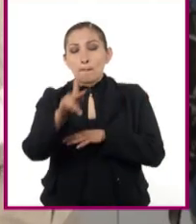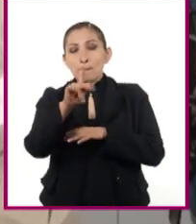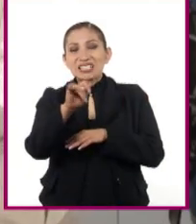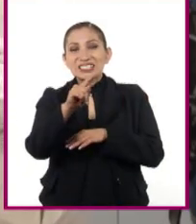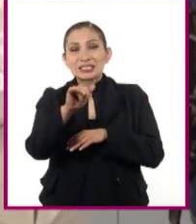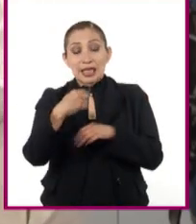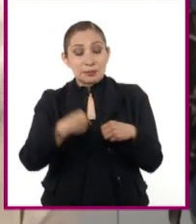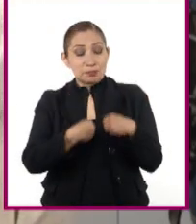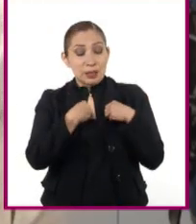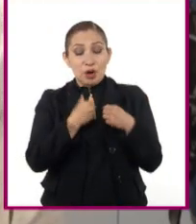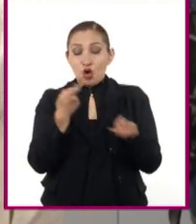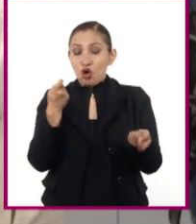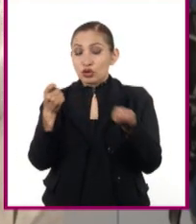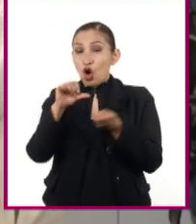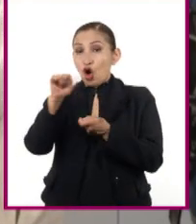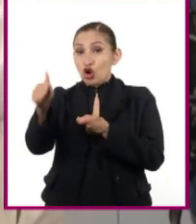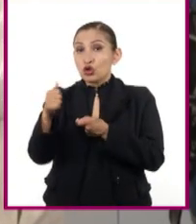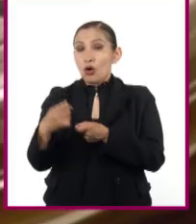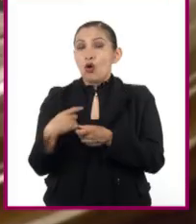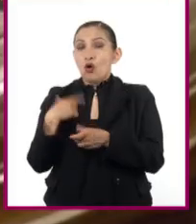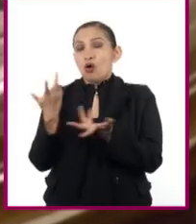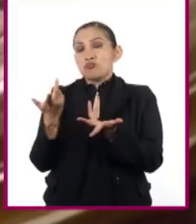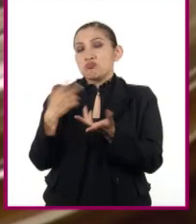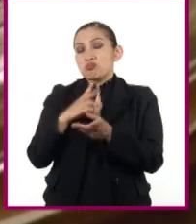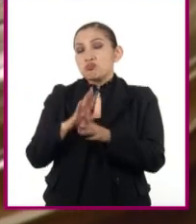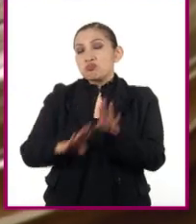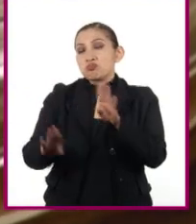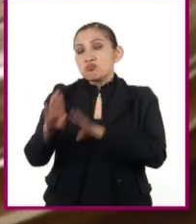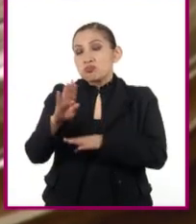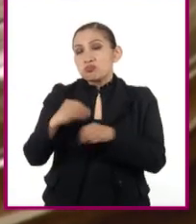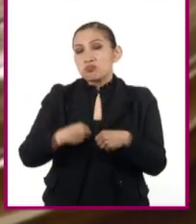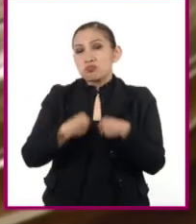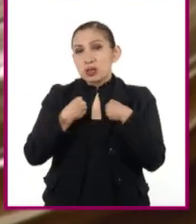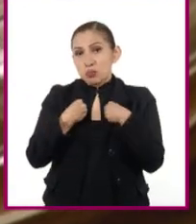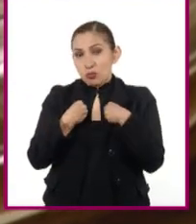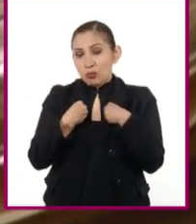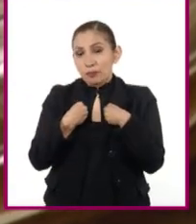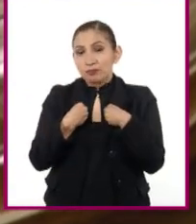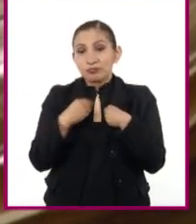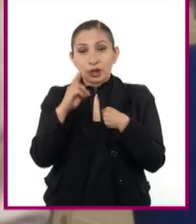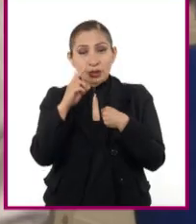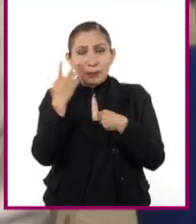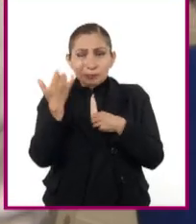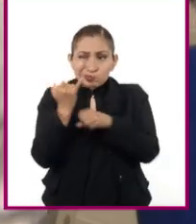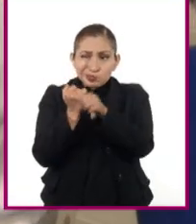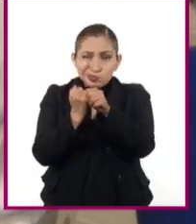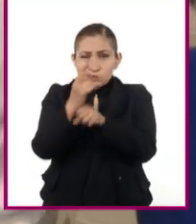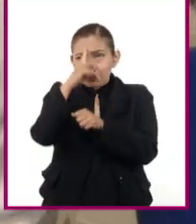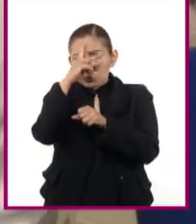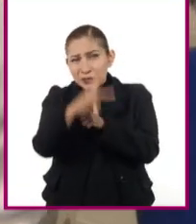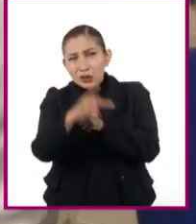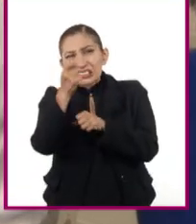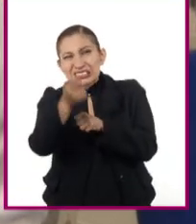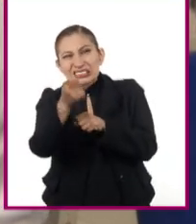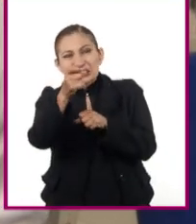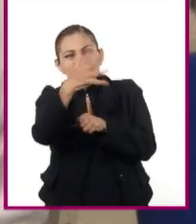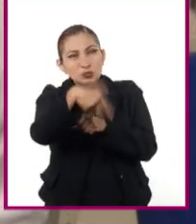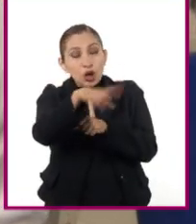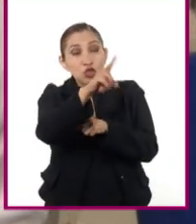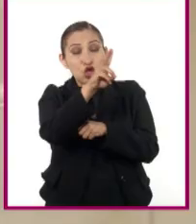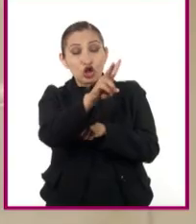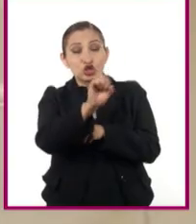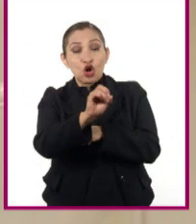organismo vivo que uh-huh. nos va a controlar otro organismo vivo. En este caso, nosotros fuimos a todo el país a ver